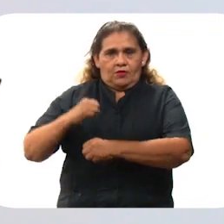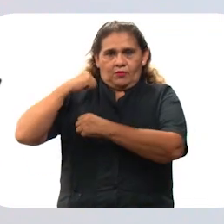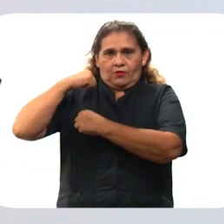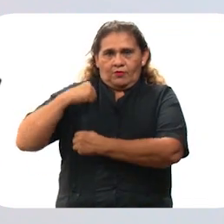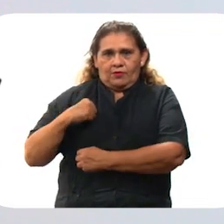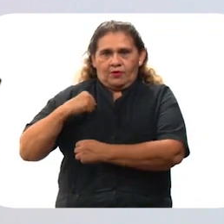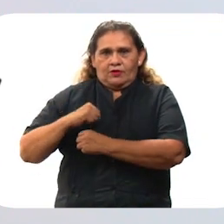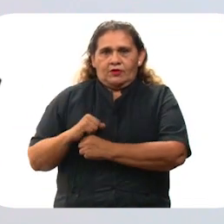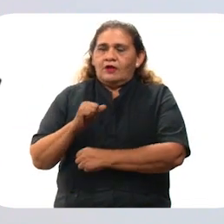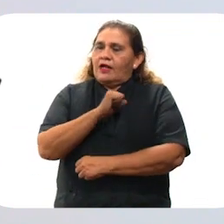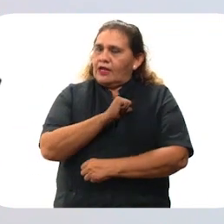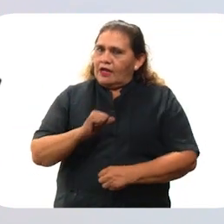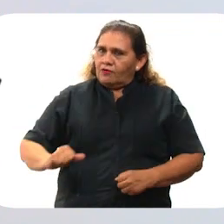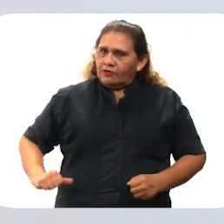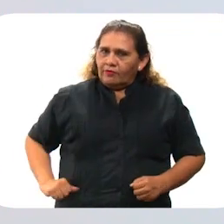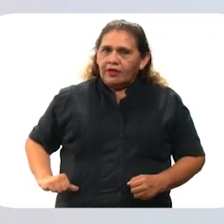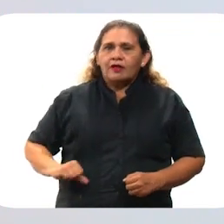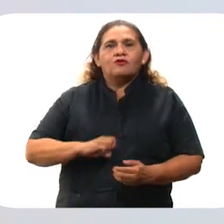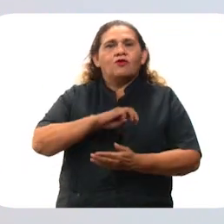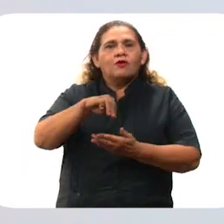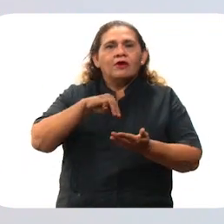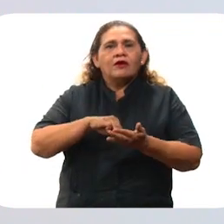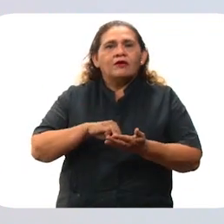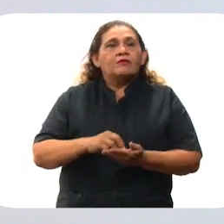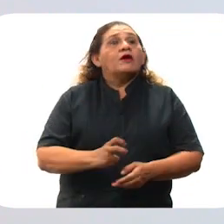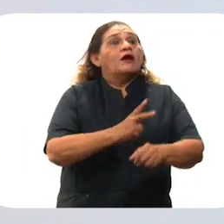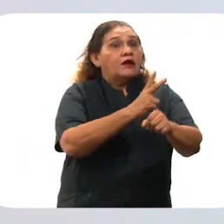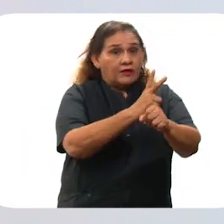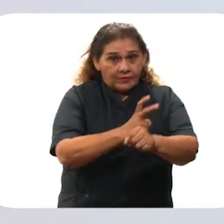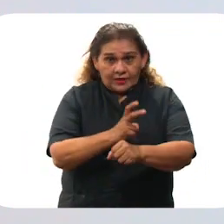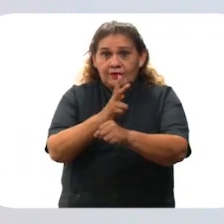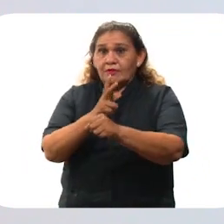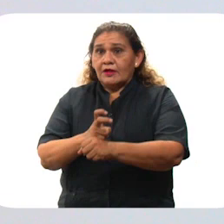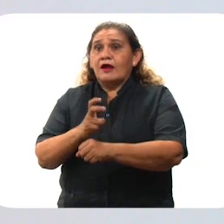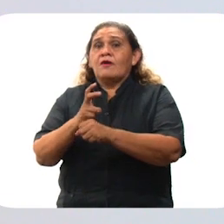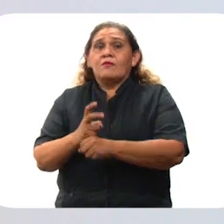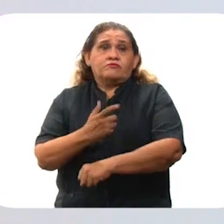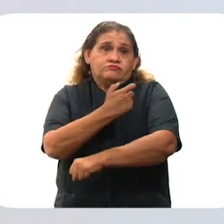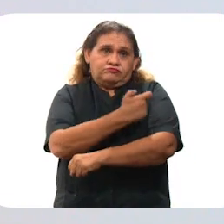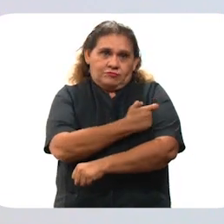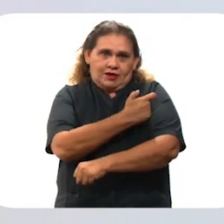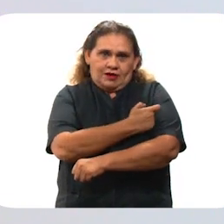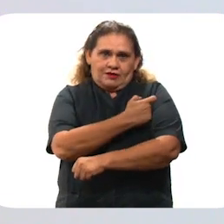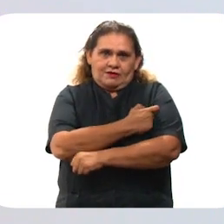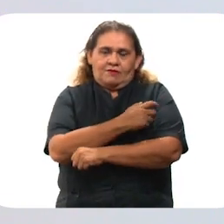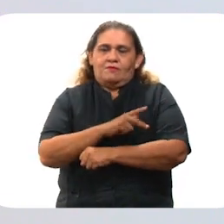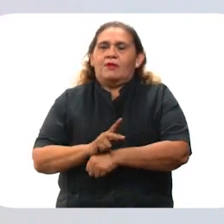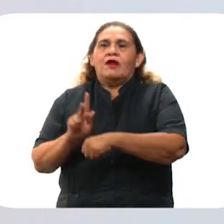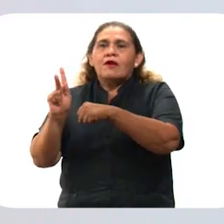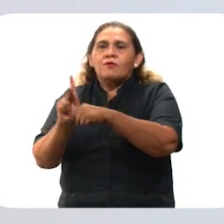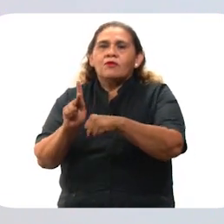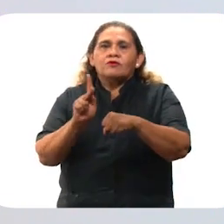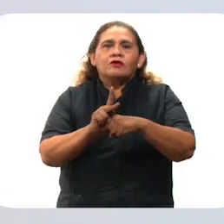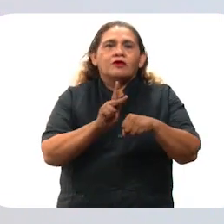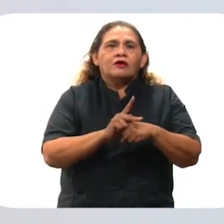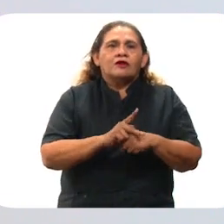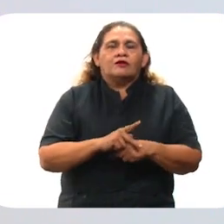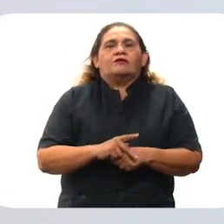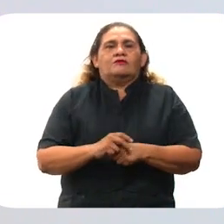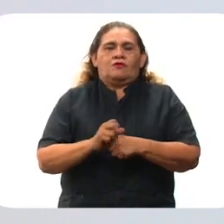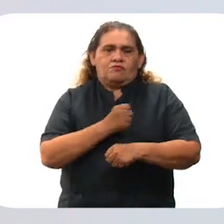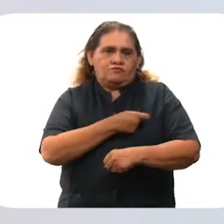Armadas y el Ayuntamiento de Mérida. Los invitamos a vacunarse sin temor para proteger nuestra salud y la de nuestras familias.